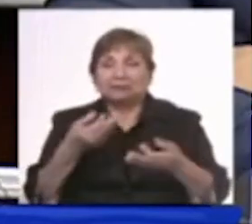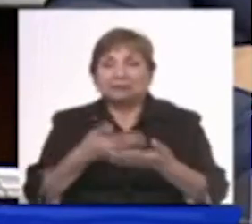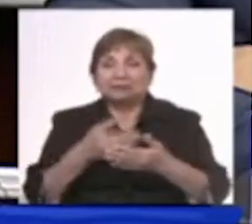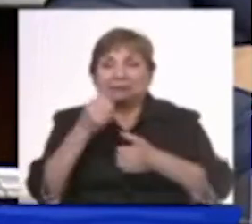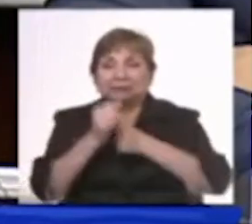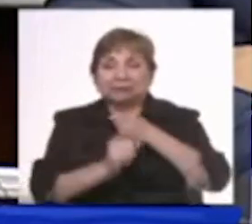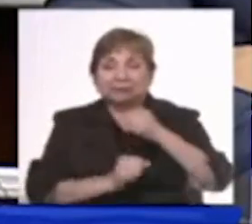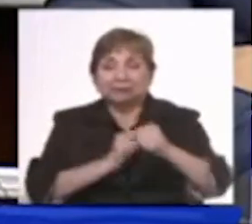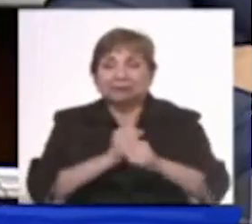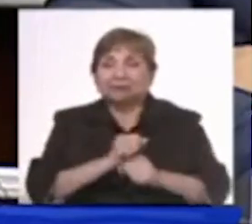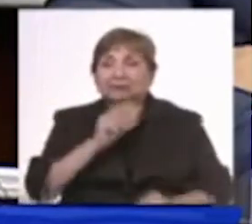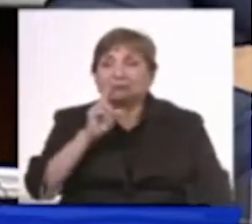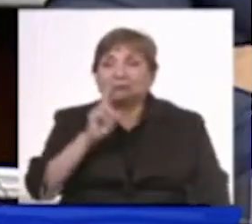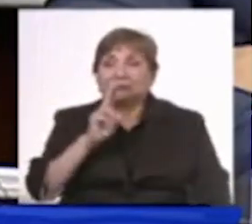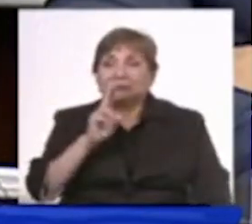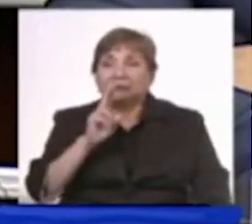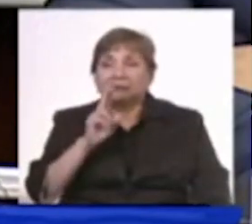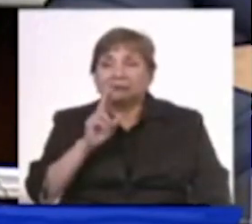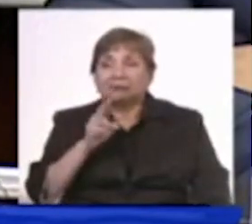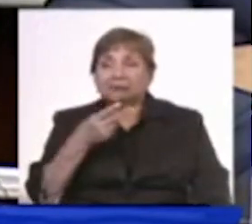año